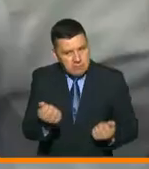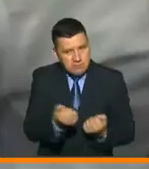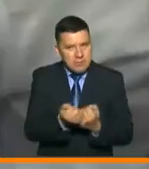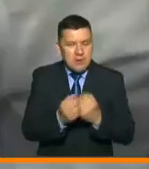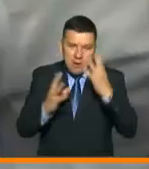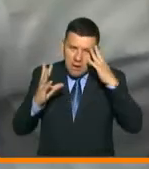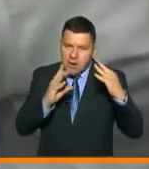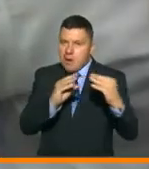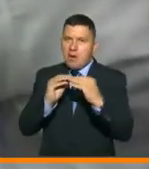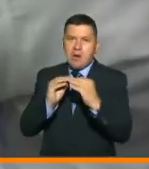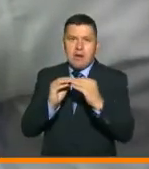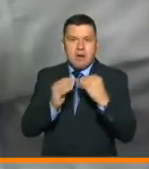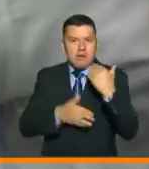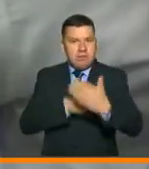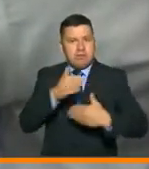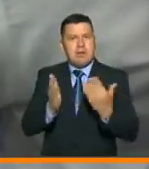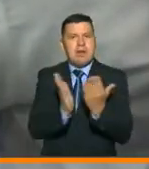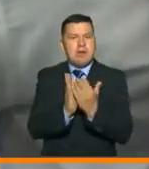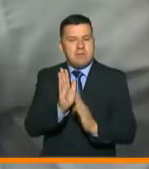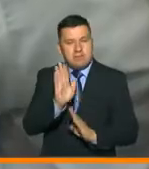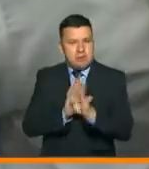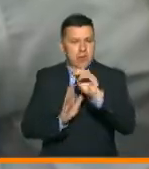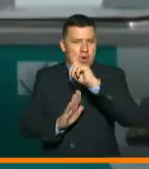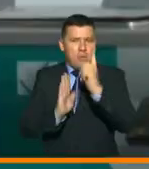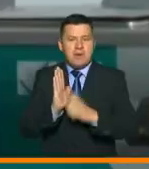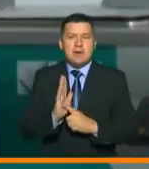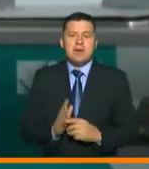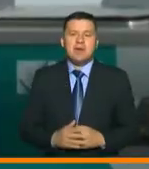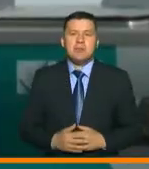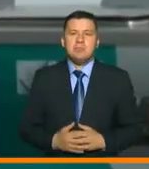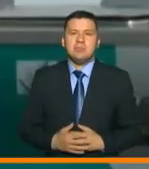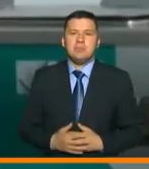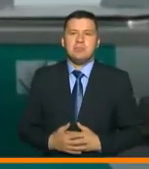la consolidación de trayectorias educativas completas.